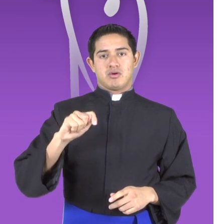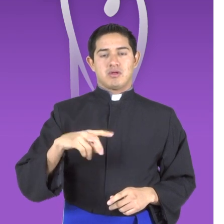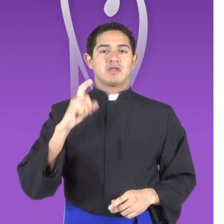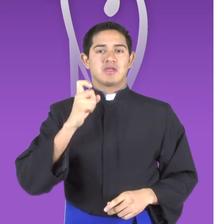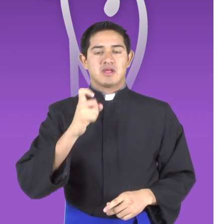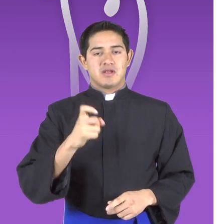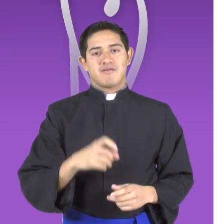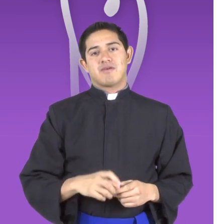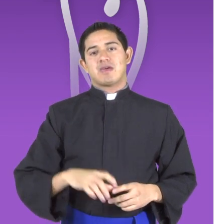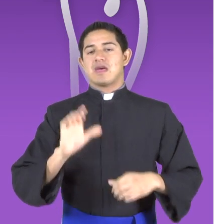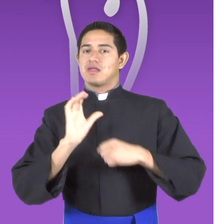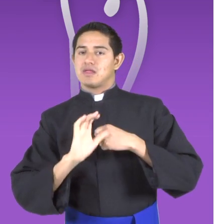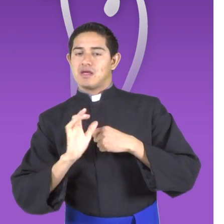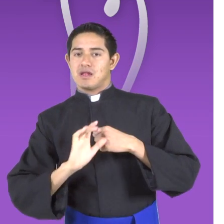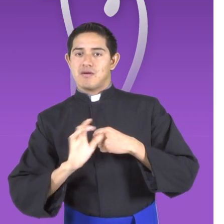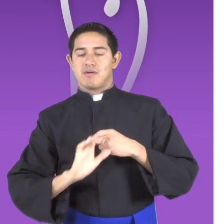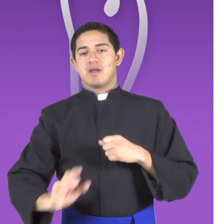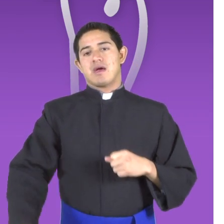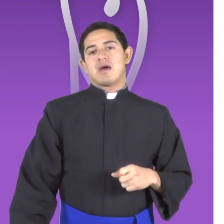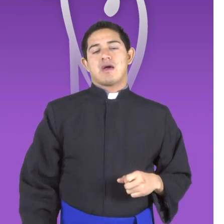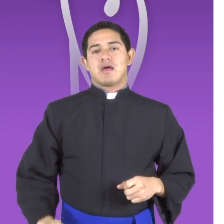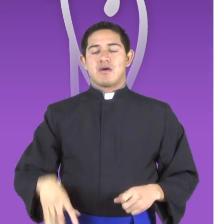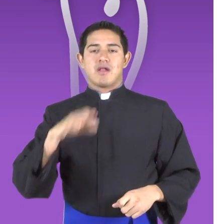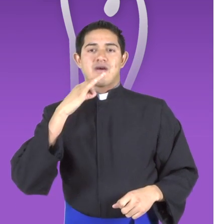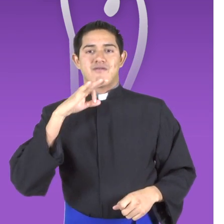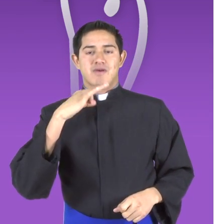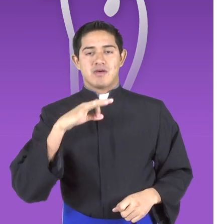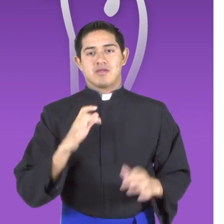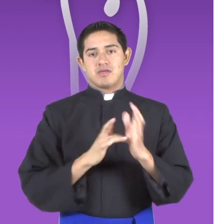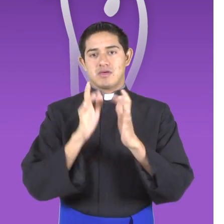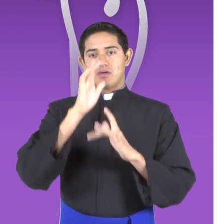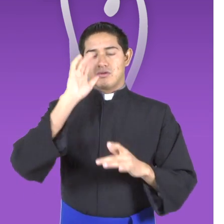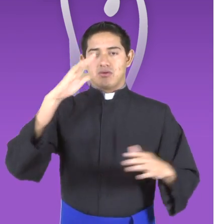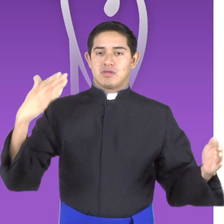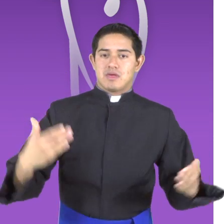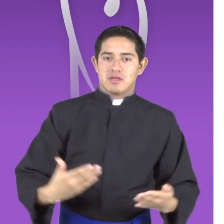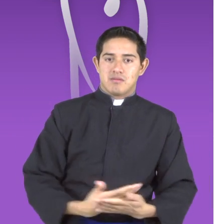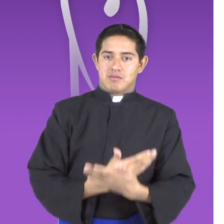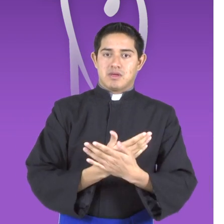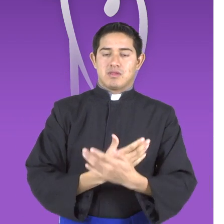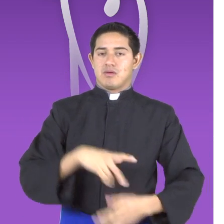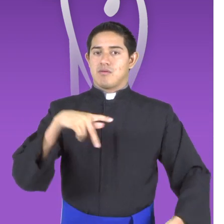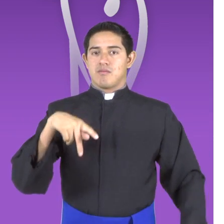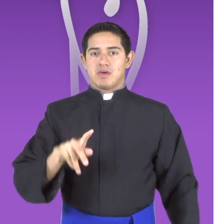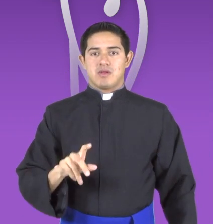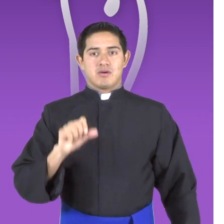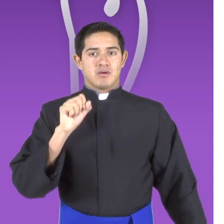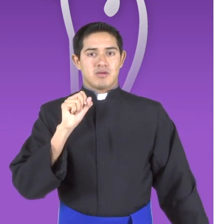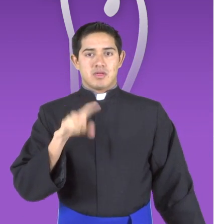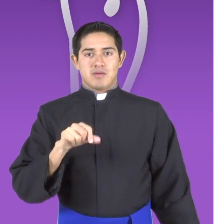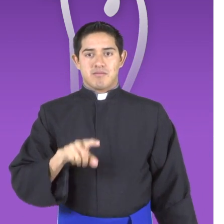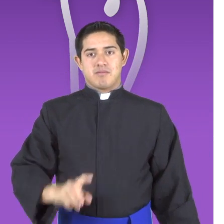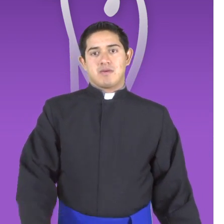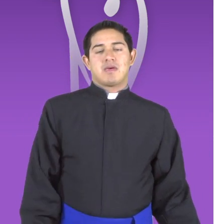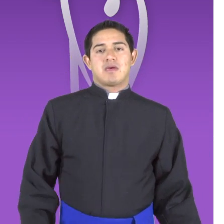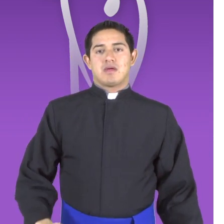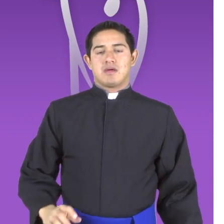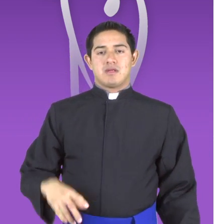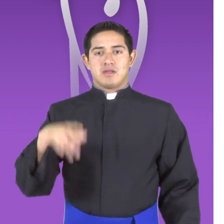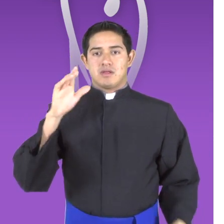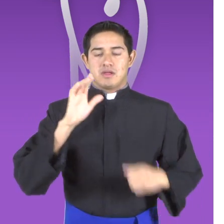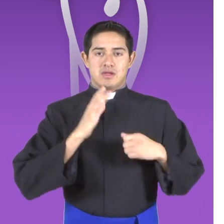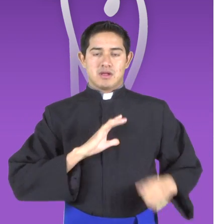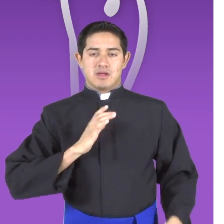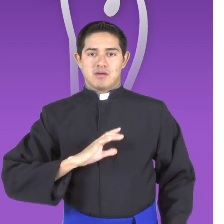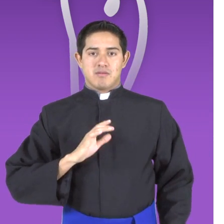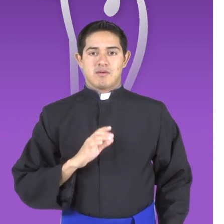llegar a celebrar ese día con la preparación y celebrar ese día la fiesta, la gran fiesta de Jesucristo, que es